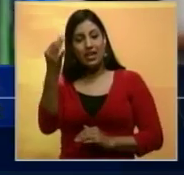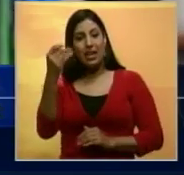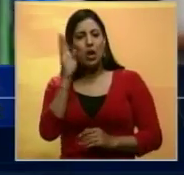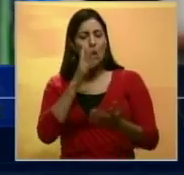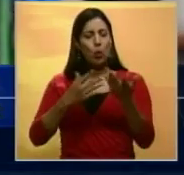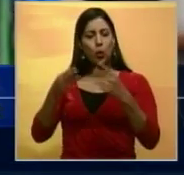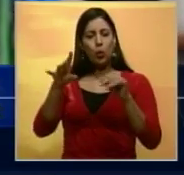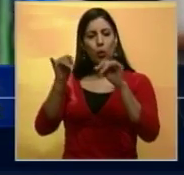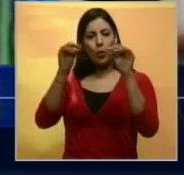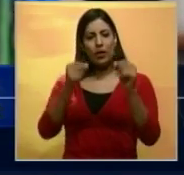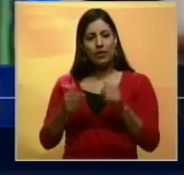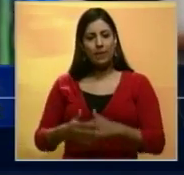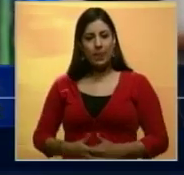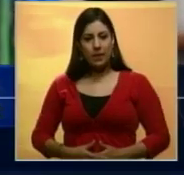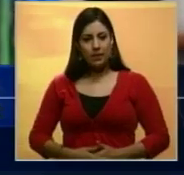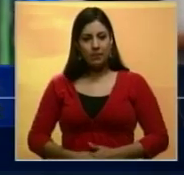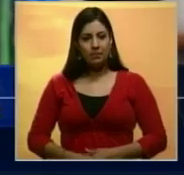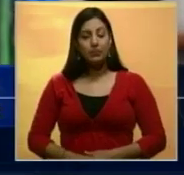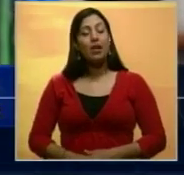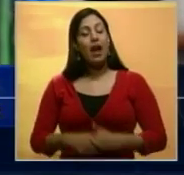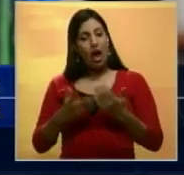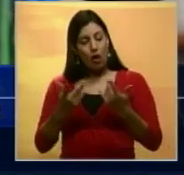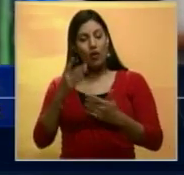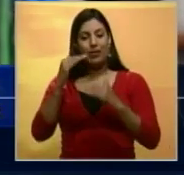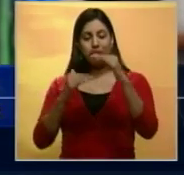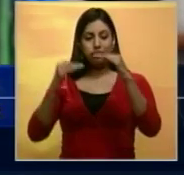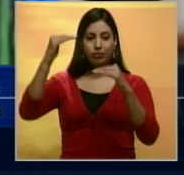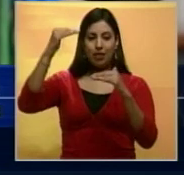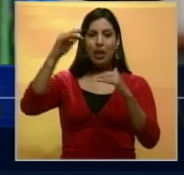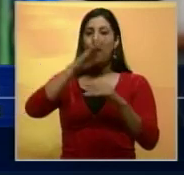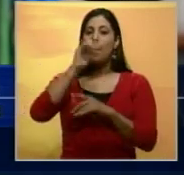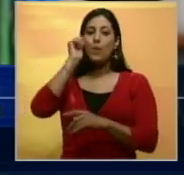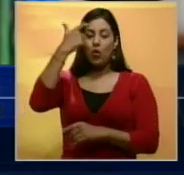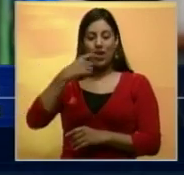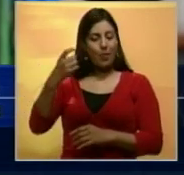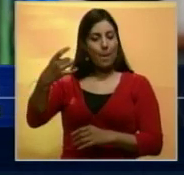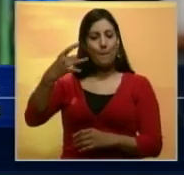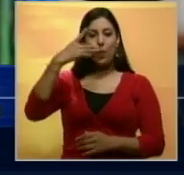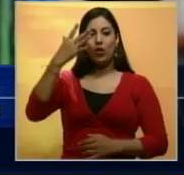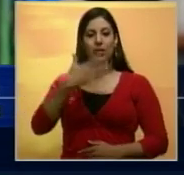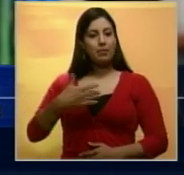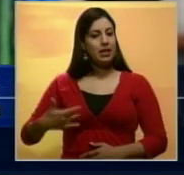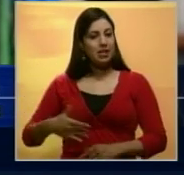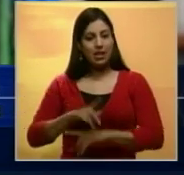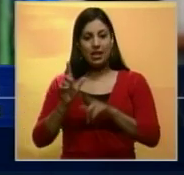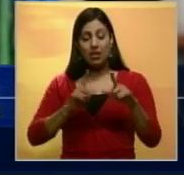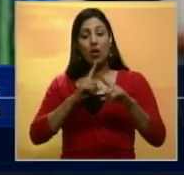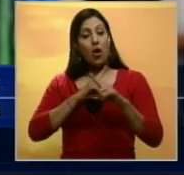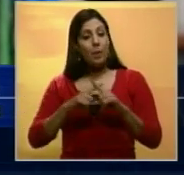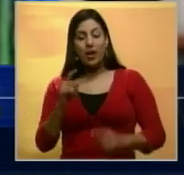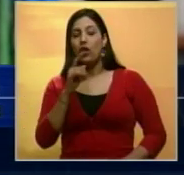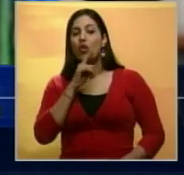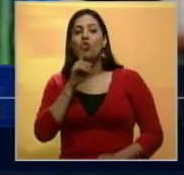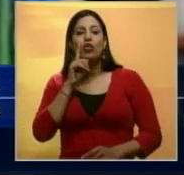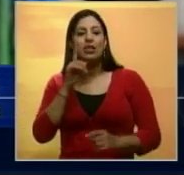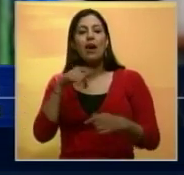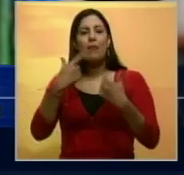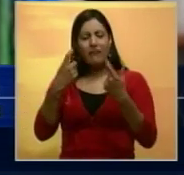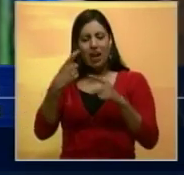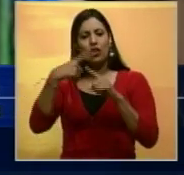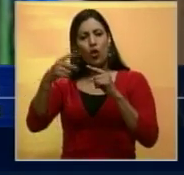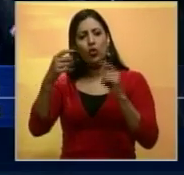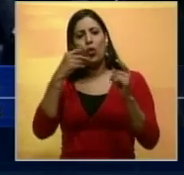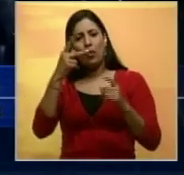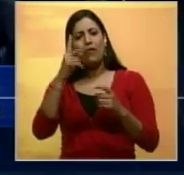el déficit presupuestario. Por amplia ventaja del Senado, la mandataria quedó suspendida de su puesto, aunque no quedó inhabilitada para ejercer